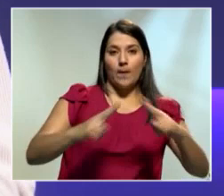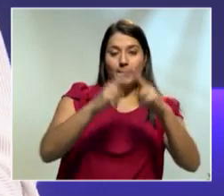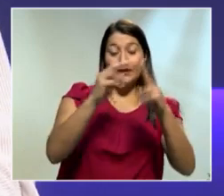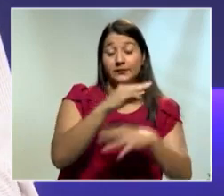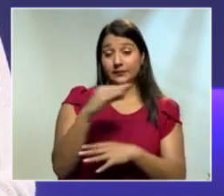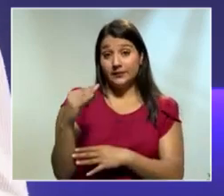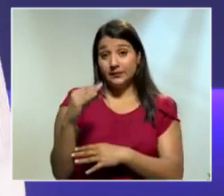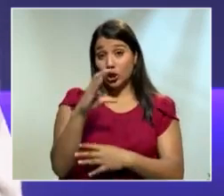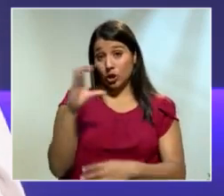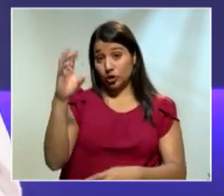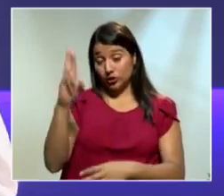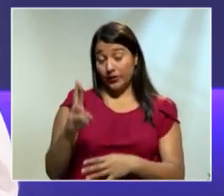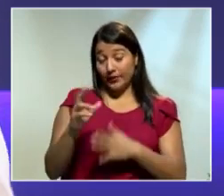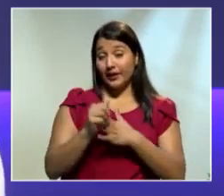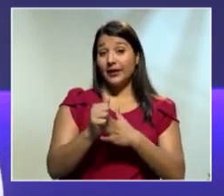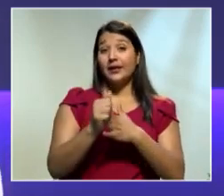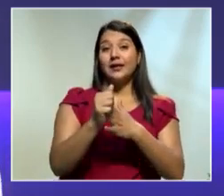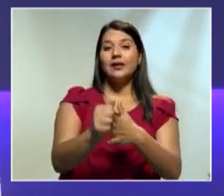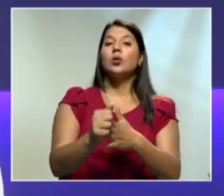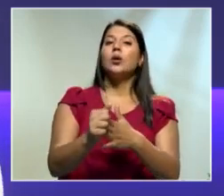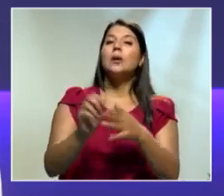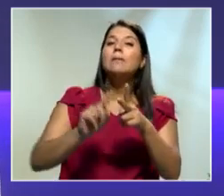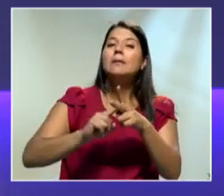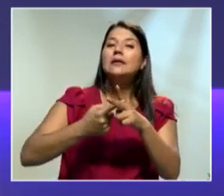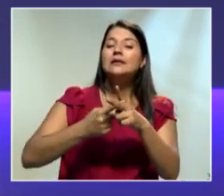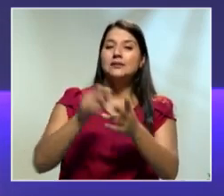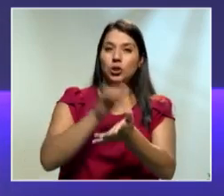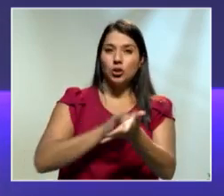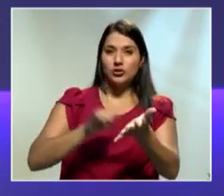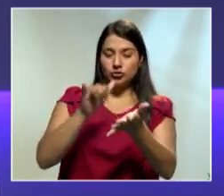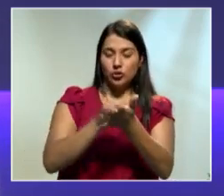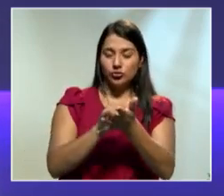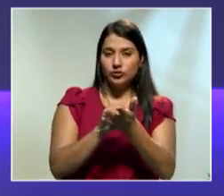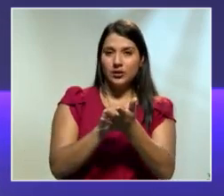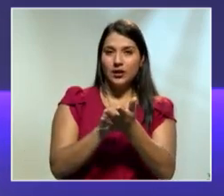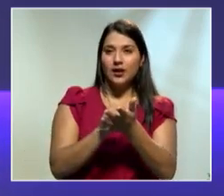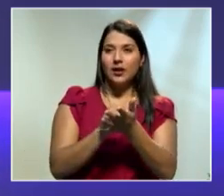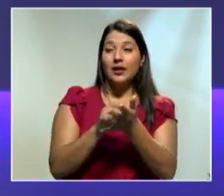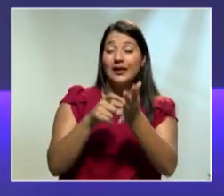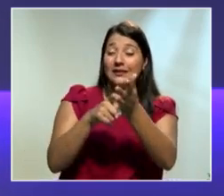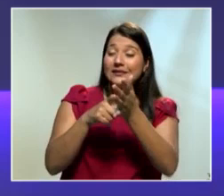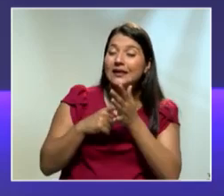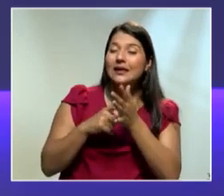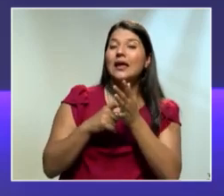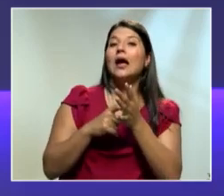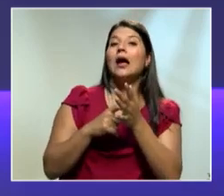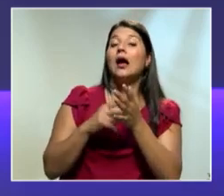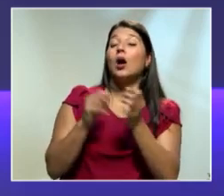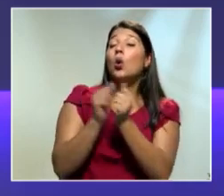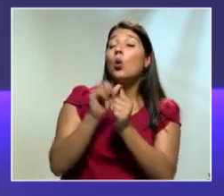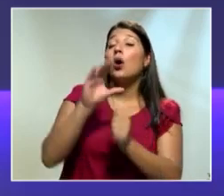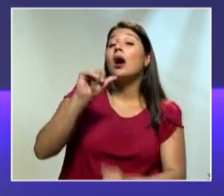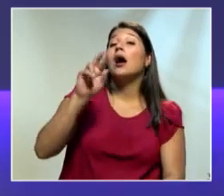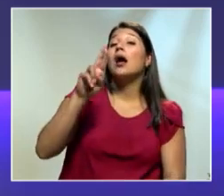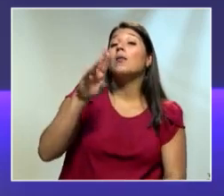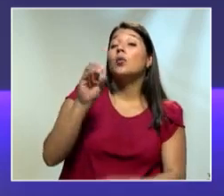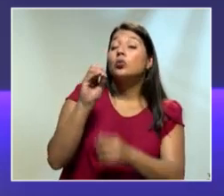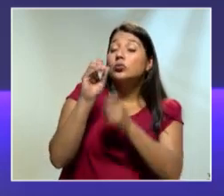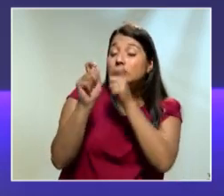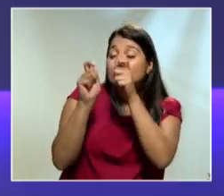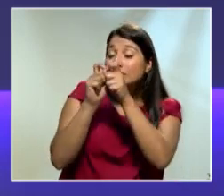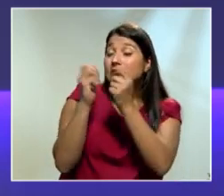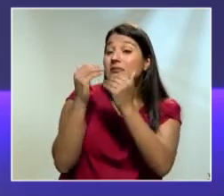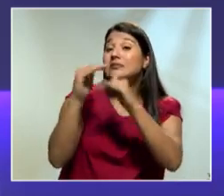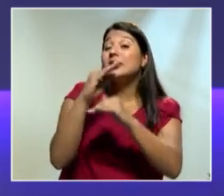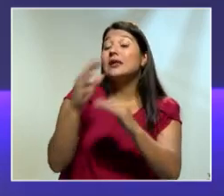Y Costa Rica lideró los principios de San José que estaban exigiendo mercados de carbono robustos, mercados de carbono justos y sobre